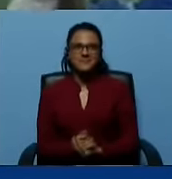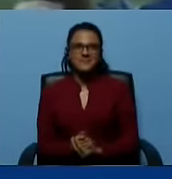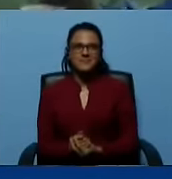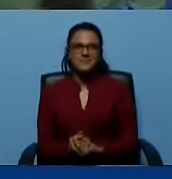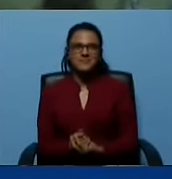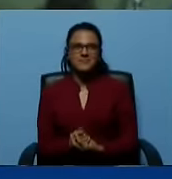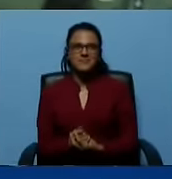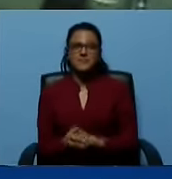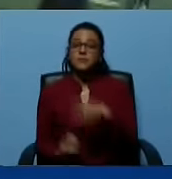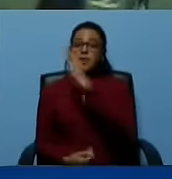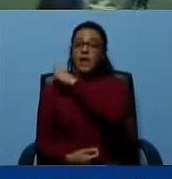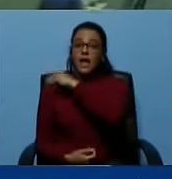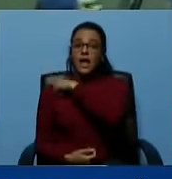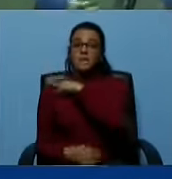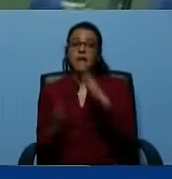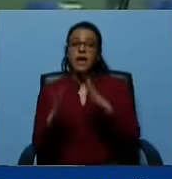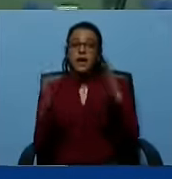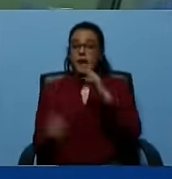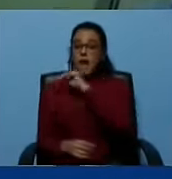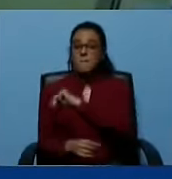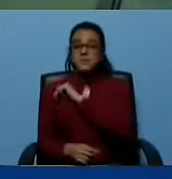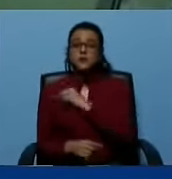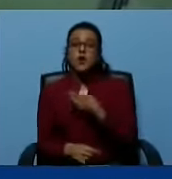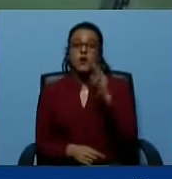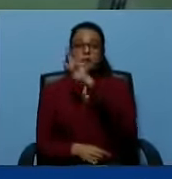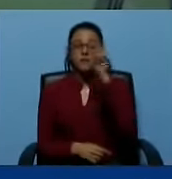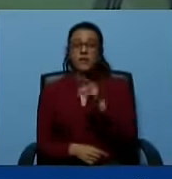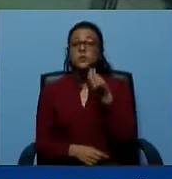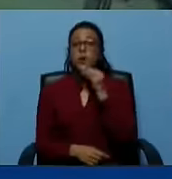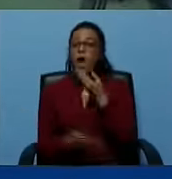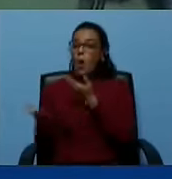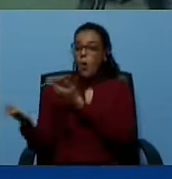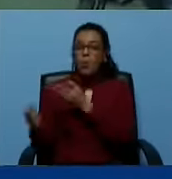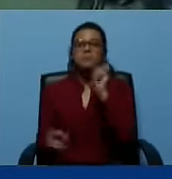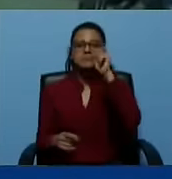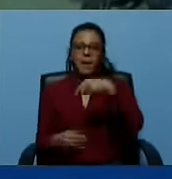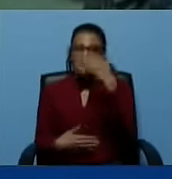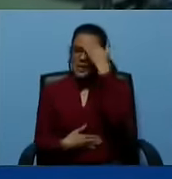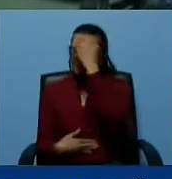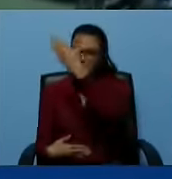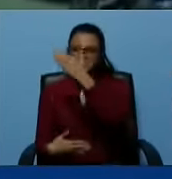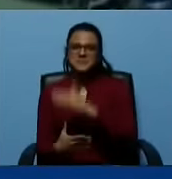A la jefa de la Gran Misión Venezuela Joven, Génesis Garbet.